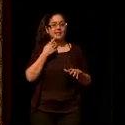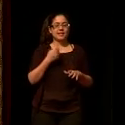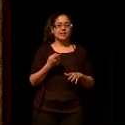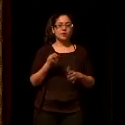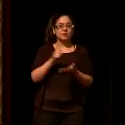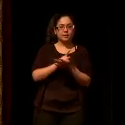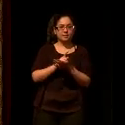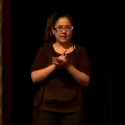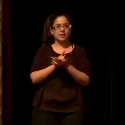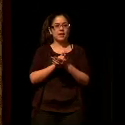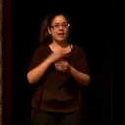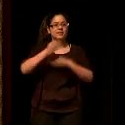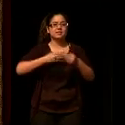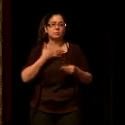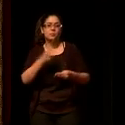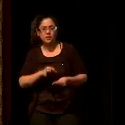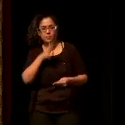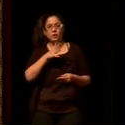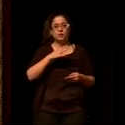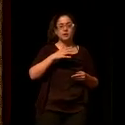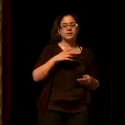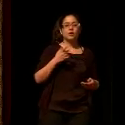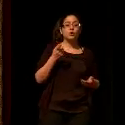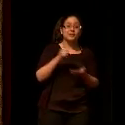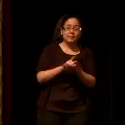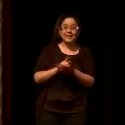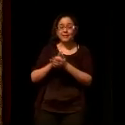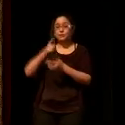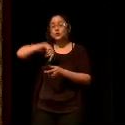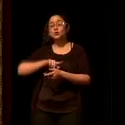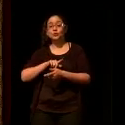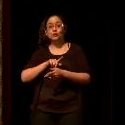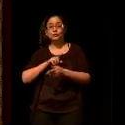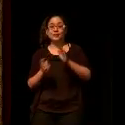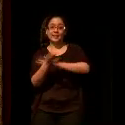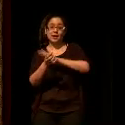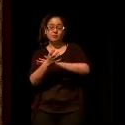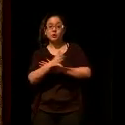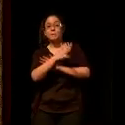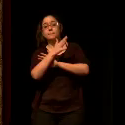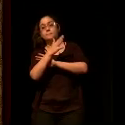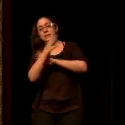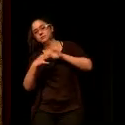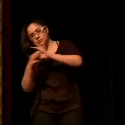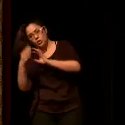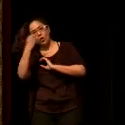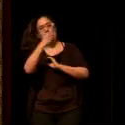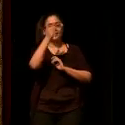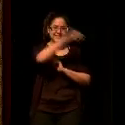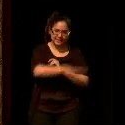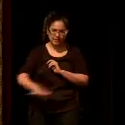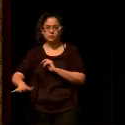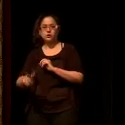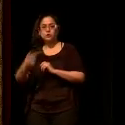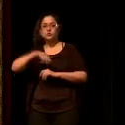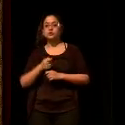espacios replicable porque estamos creando con los jóvenes y los niños también ponemos a disposición disposición a todos